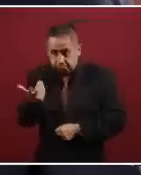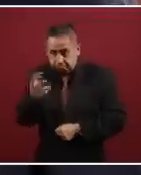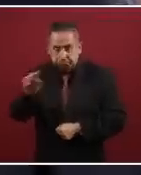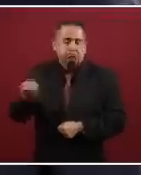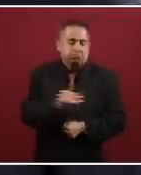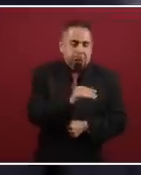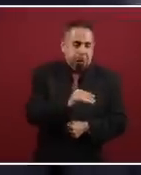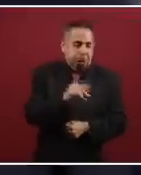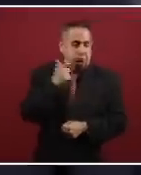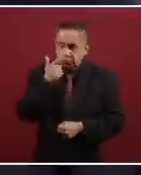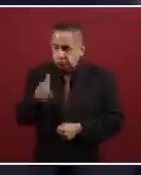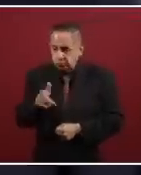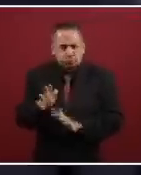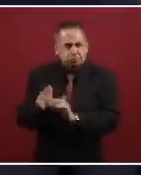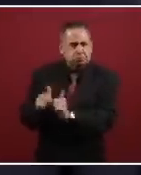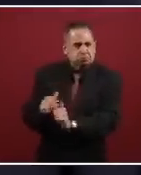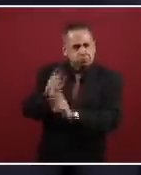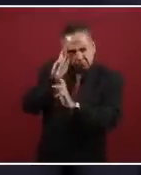y